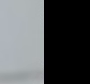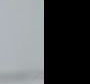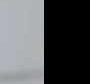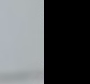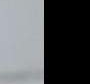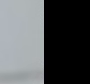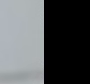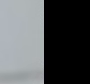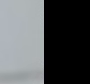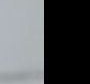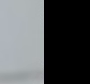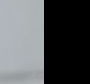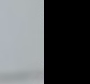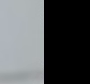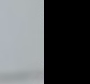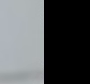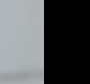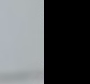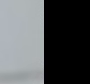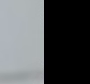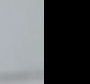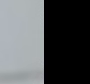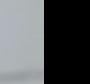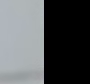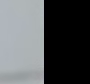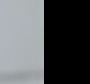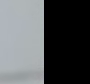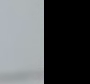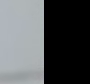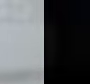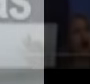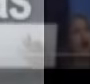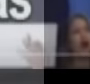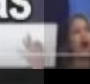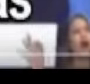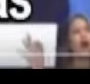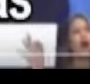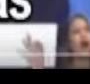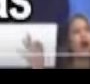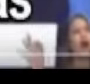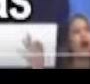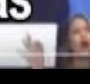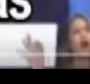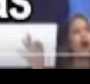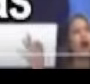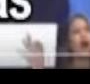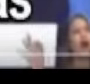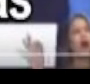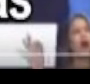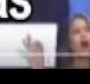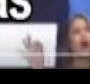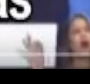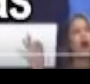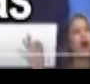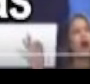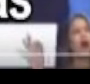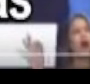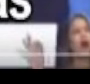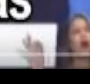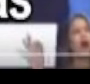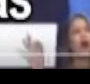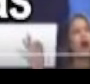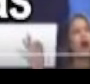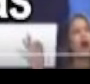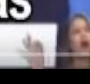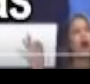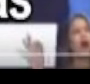orillas del Ecuador te da una barcaza por cada ciudad y olvídate listo el negocio por eso amigos es muy